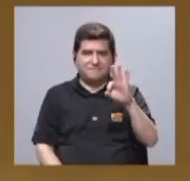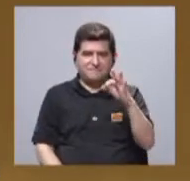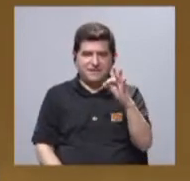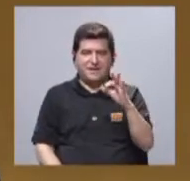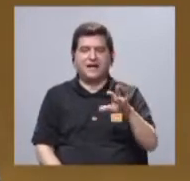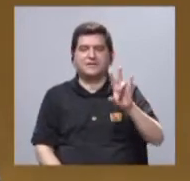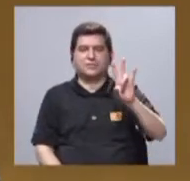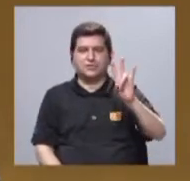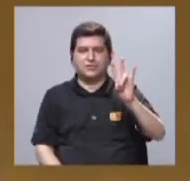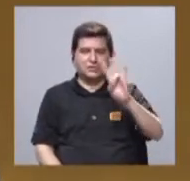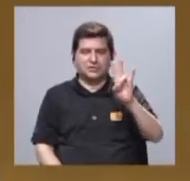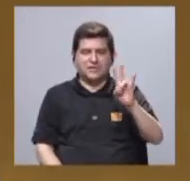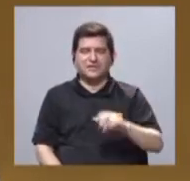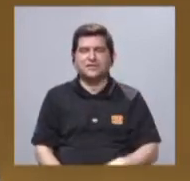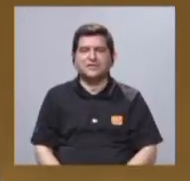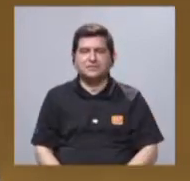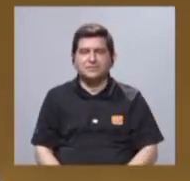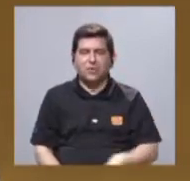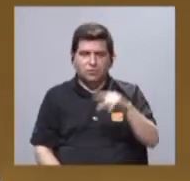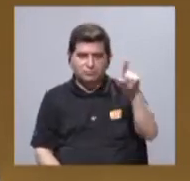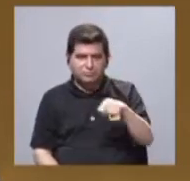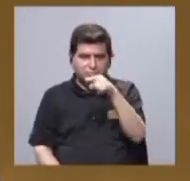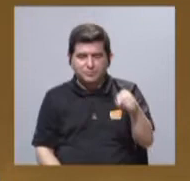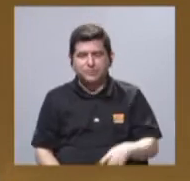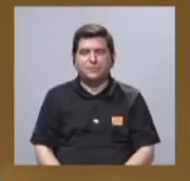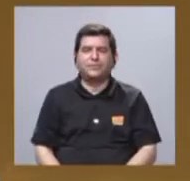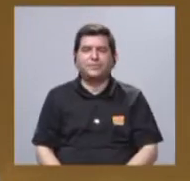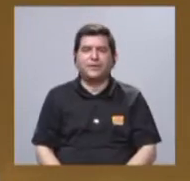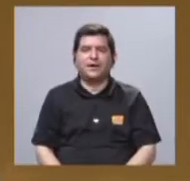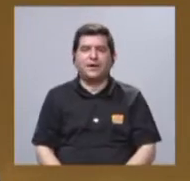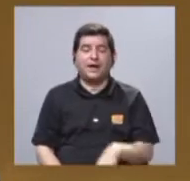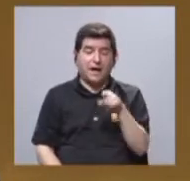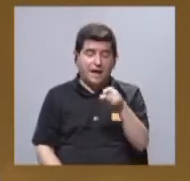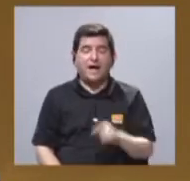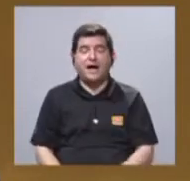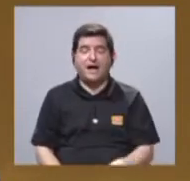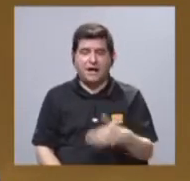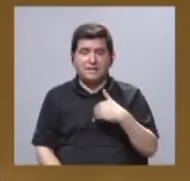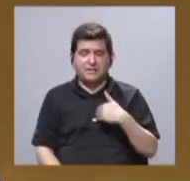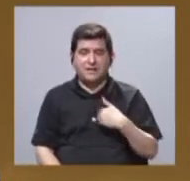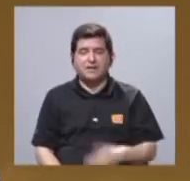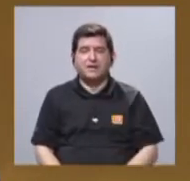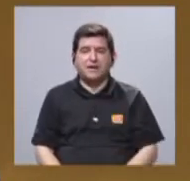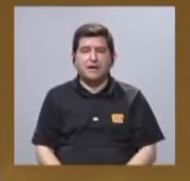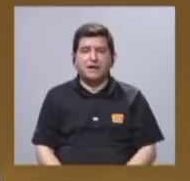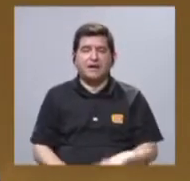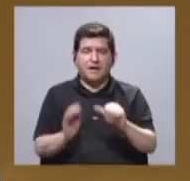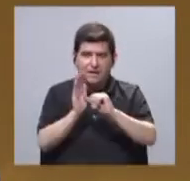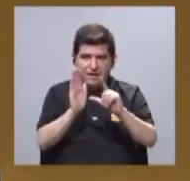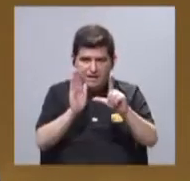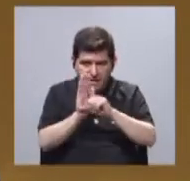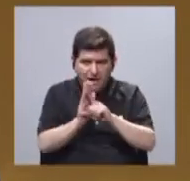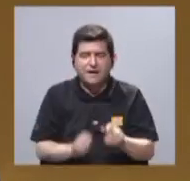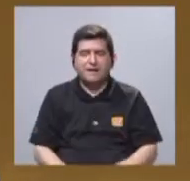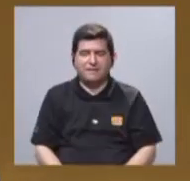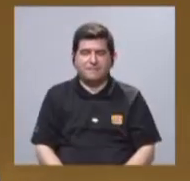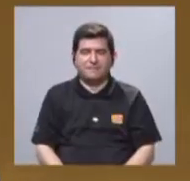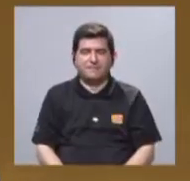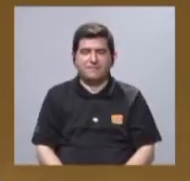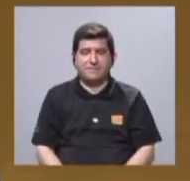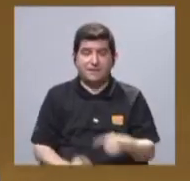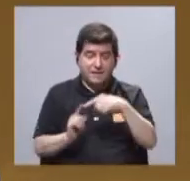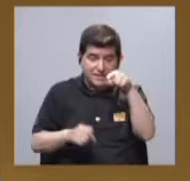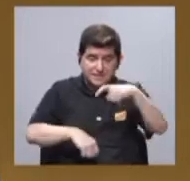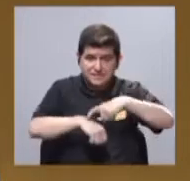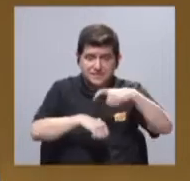cuando Fernando VII clausuró el Congreso que había tenido lugar